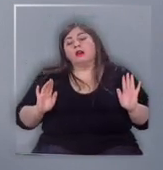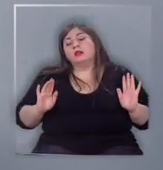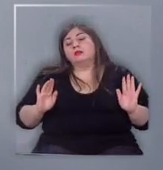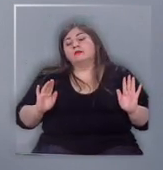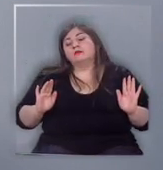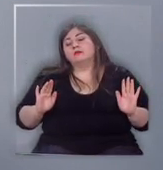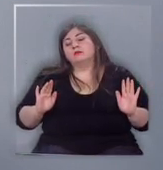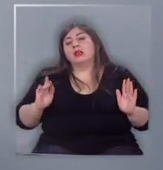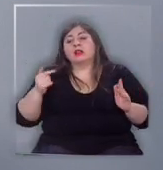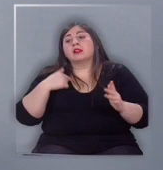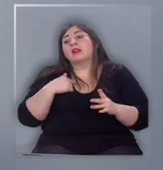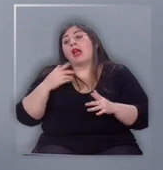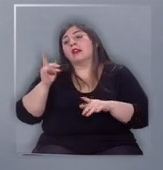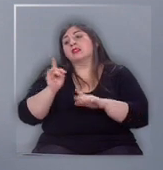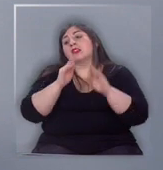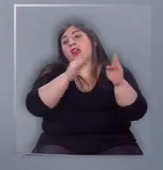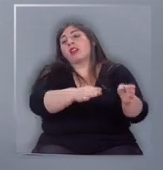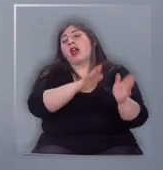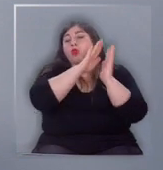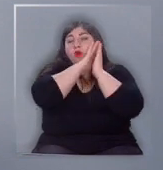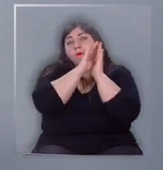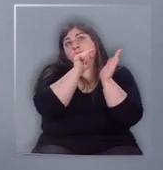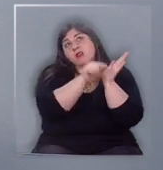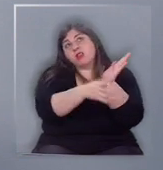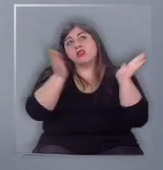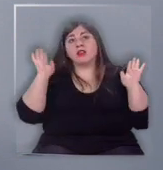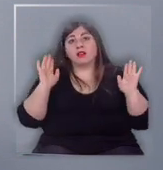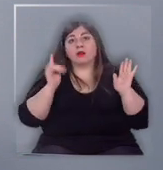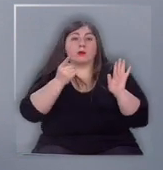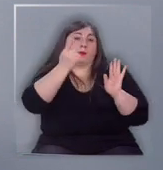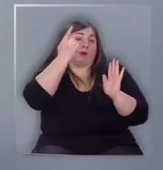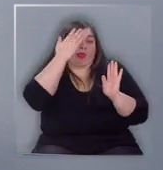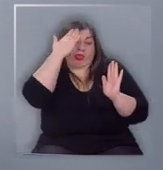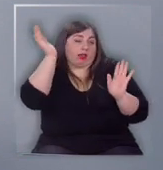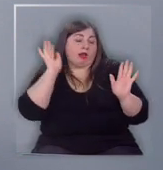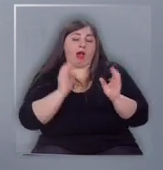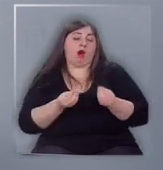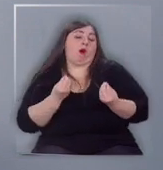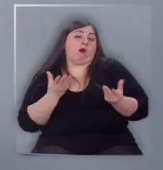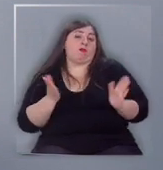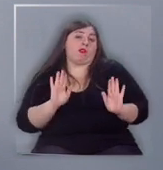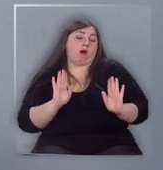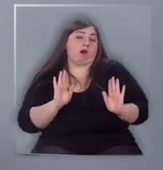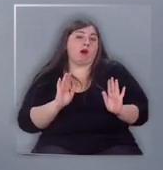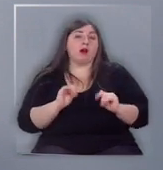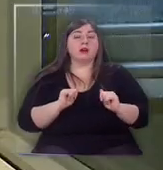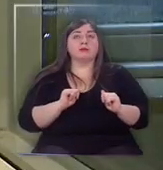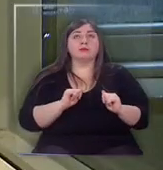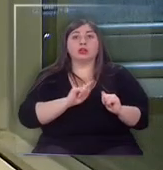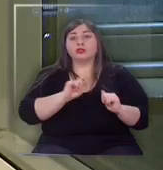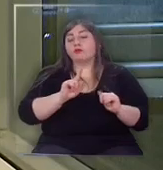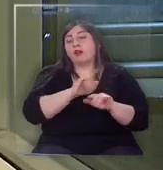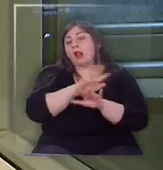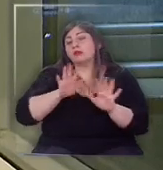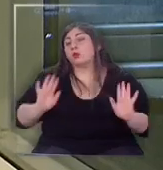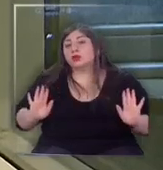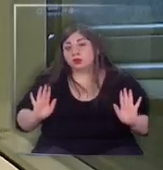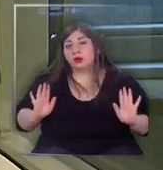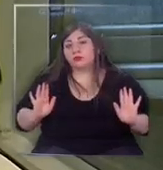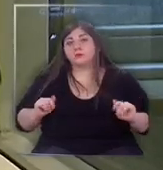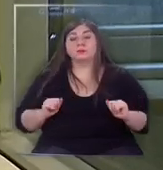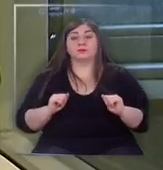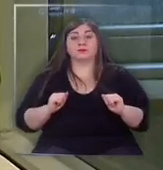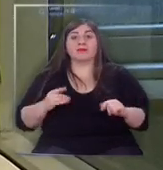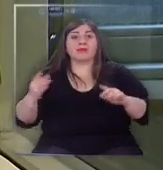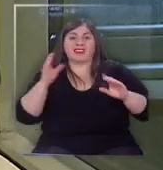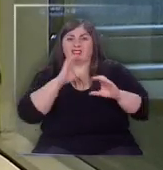traslade en el sentido que se quede alojar y a vivir unos días, ¿no? No fue el caso. En paralelo nos